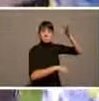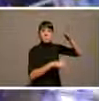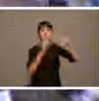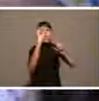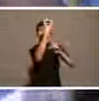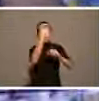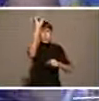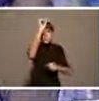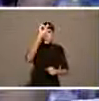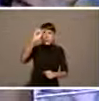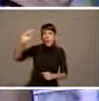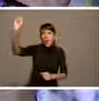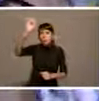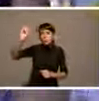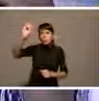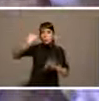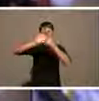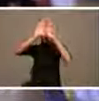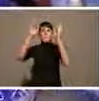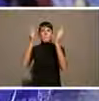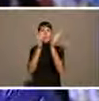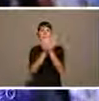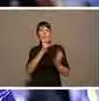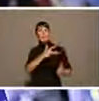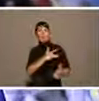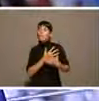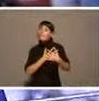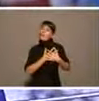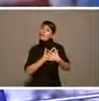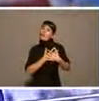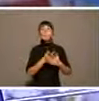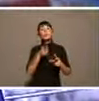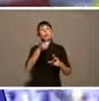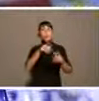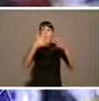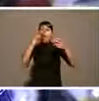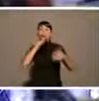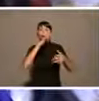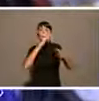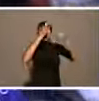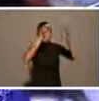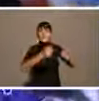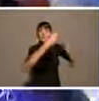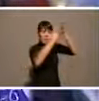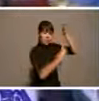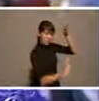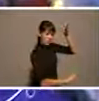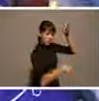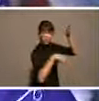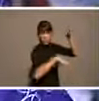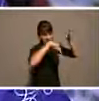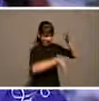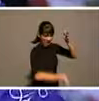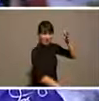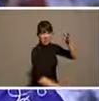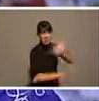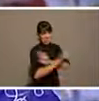planeta es el del amor. Pero, Acuario, tú siempre estás el último, Acuario. Siempre estás metido en la mierda.